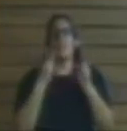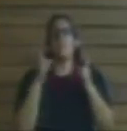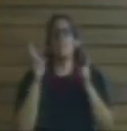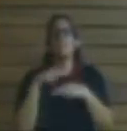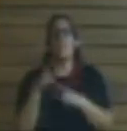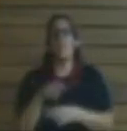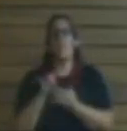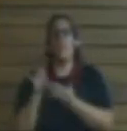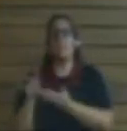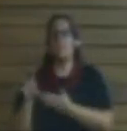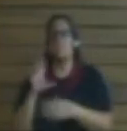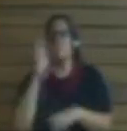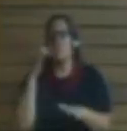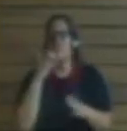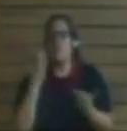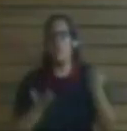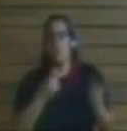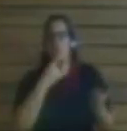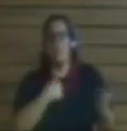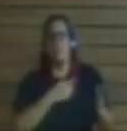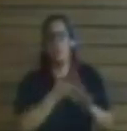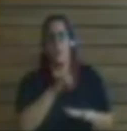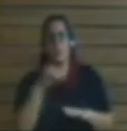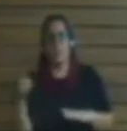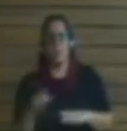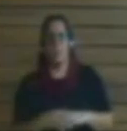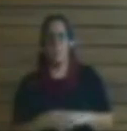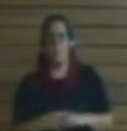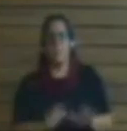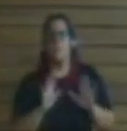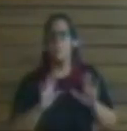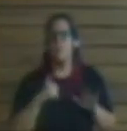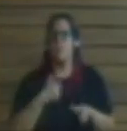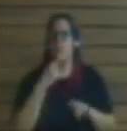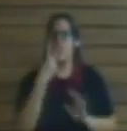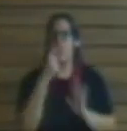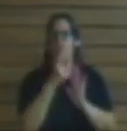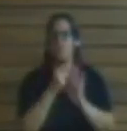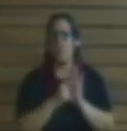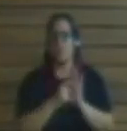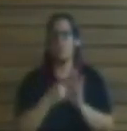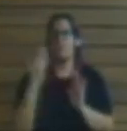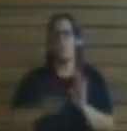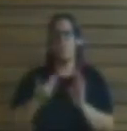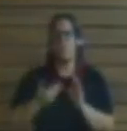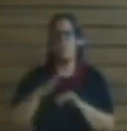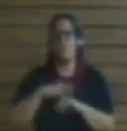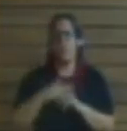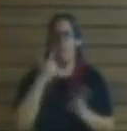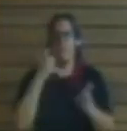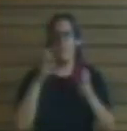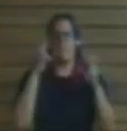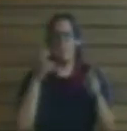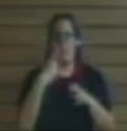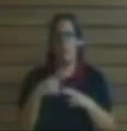eso doblan casi los que usted ha nombrado aquí, pero sí le voy a dar dos datos que me parece importante destacar de la política y de cómo